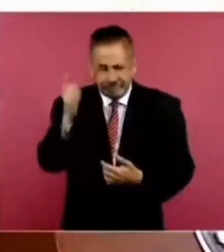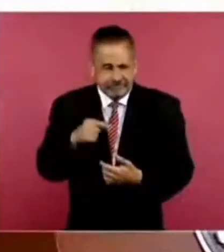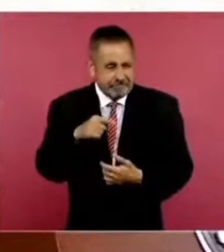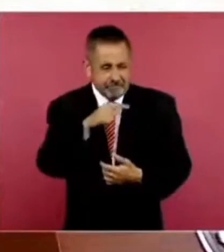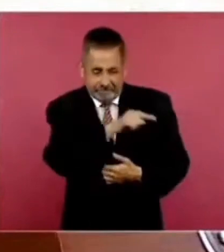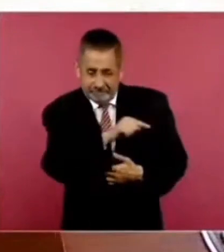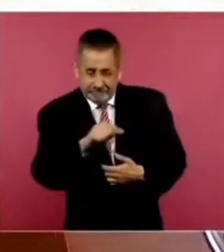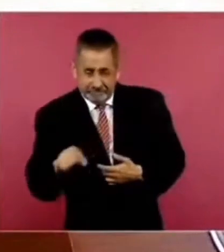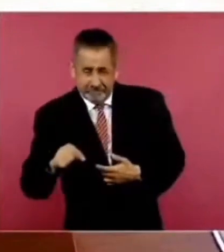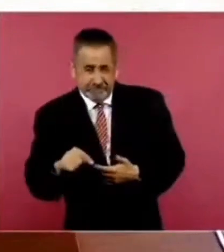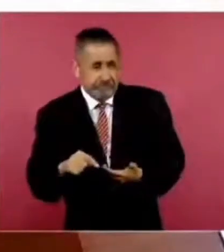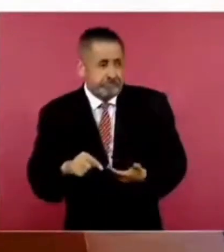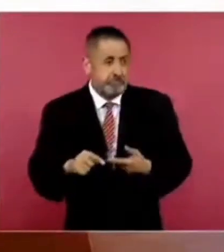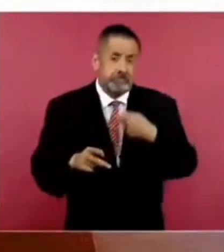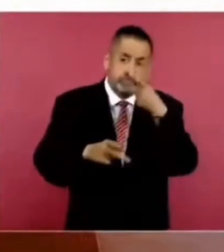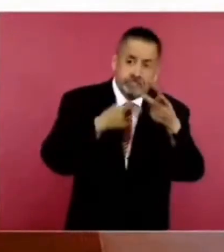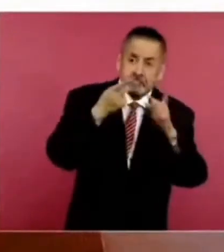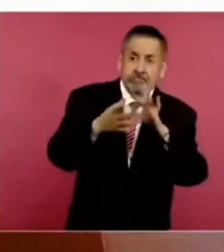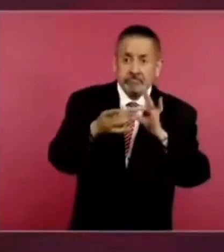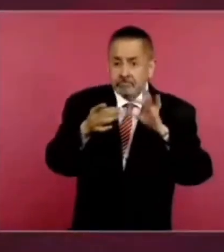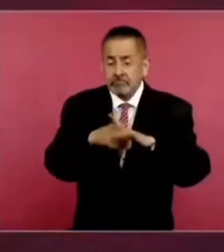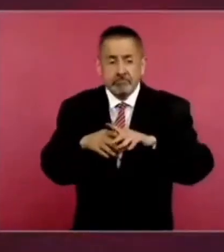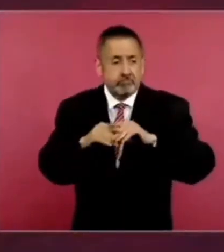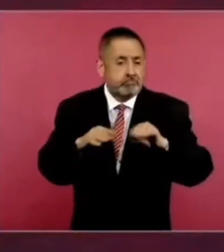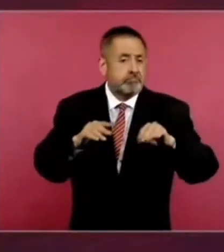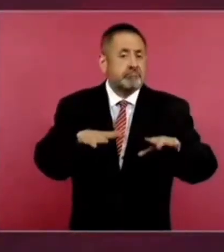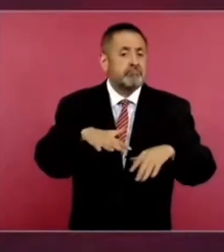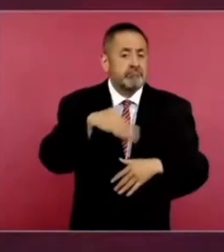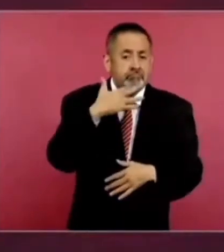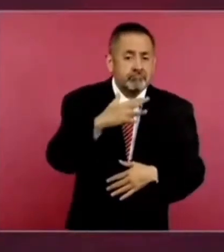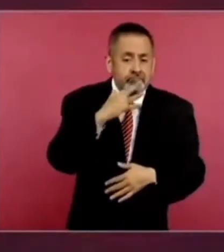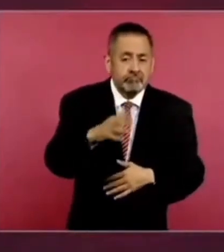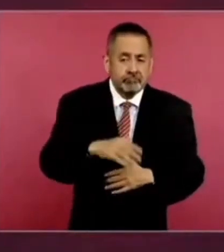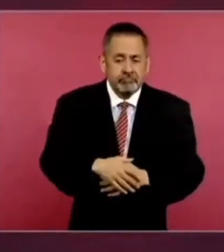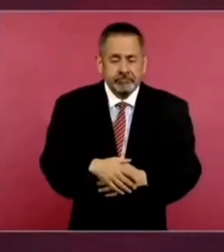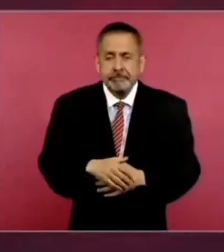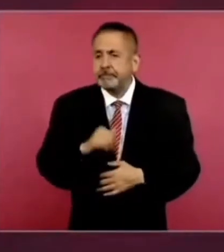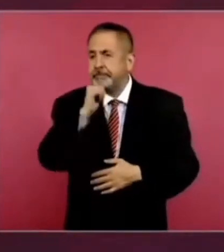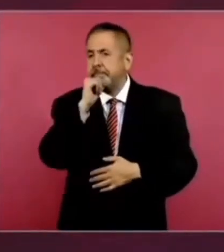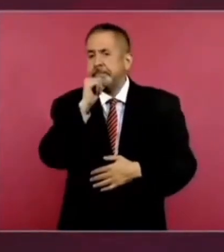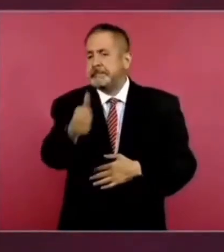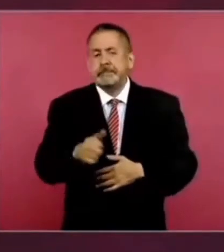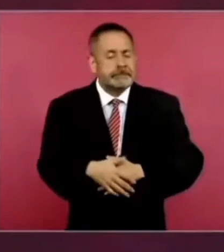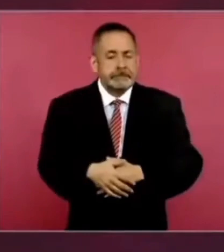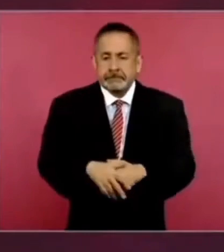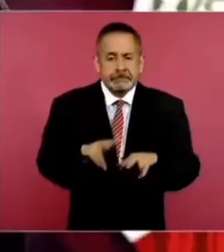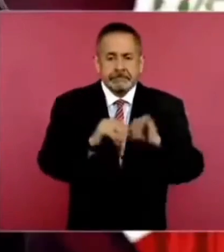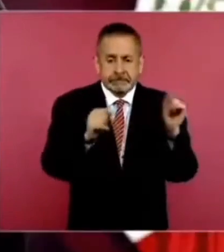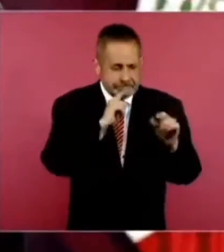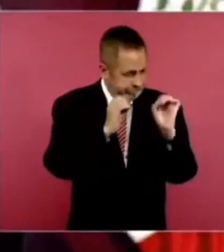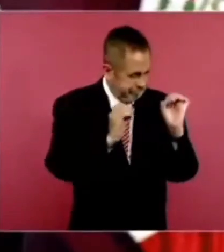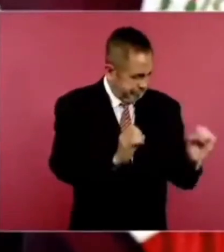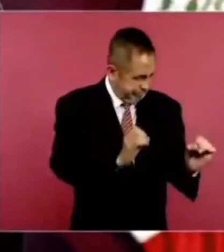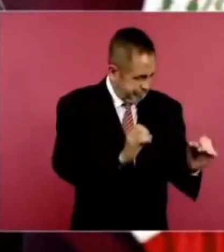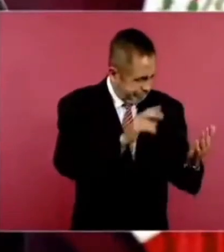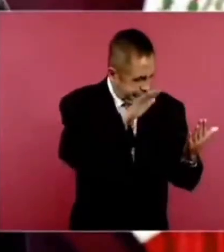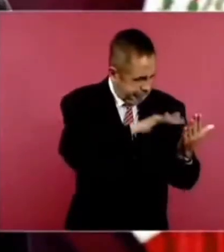cuántas veces se trata el tema de la revisión, de la corrupción.